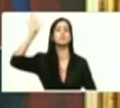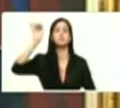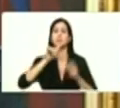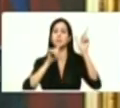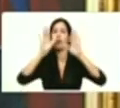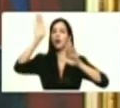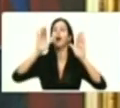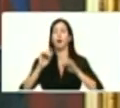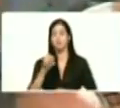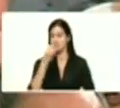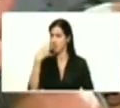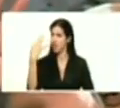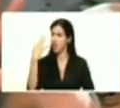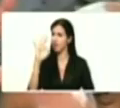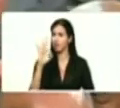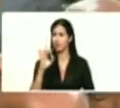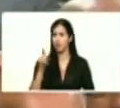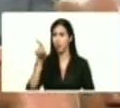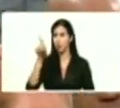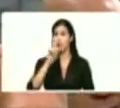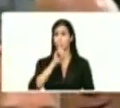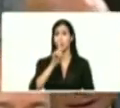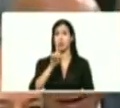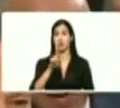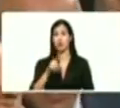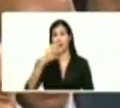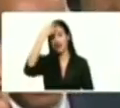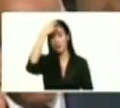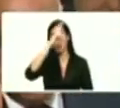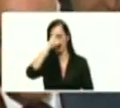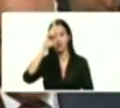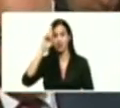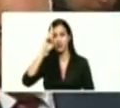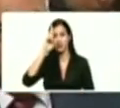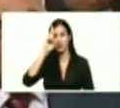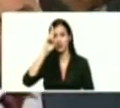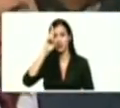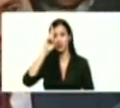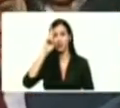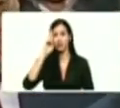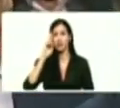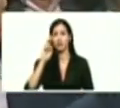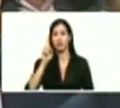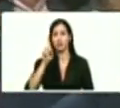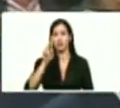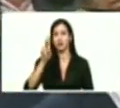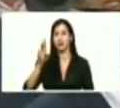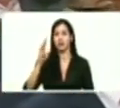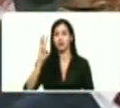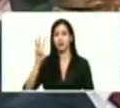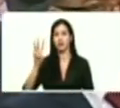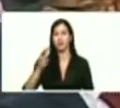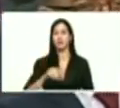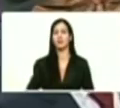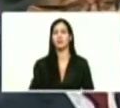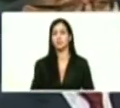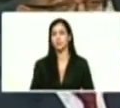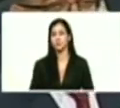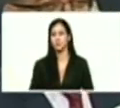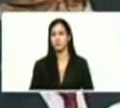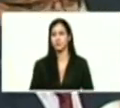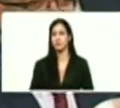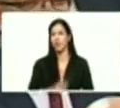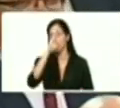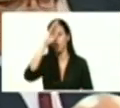muy bien mira el Real Madrid tú eres el Real Diosdado Rodrigo Piñate y el negro